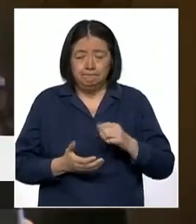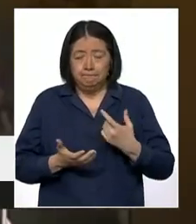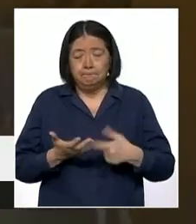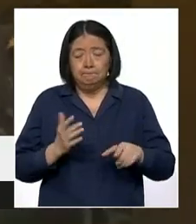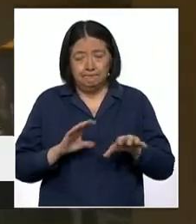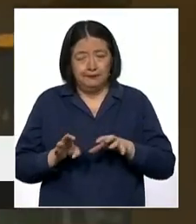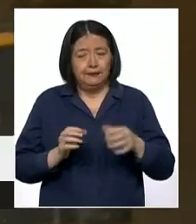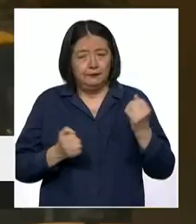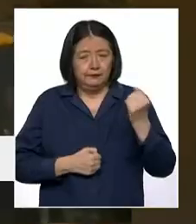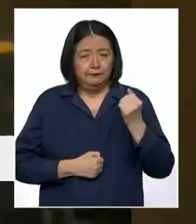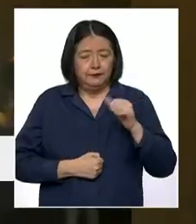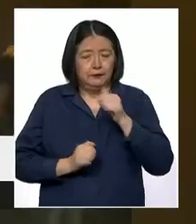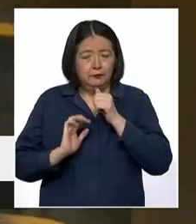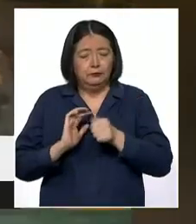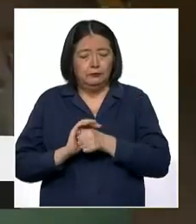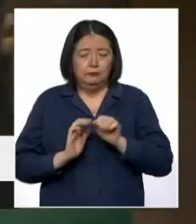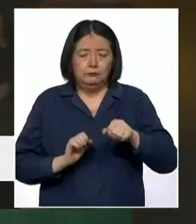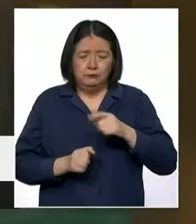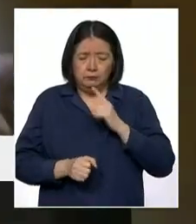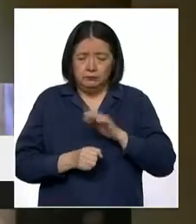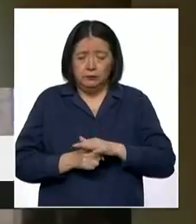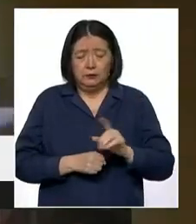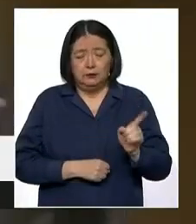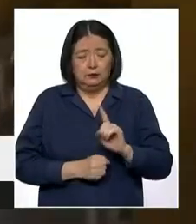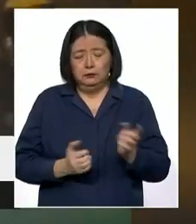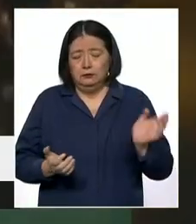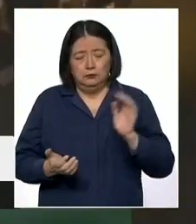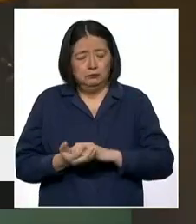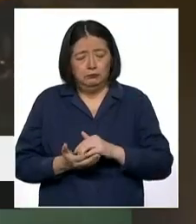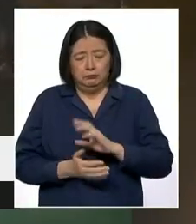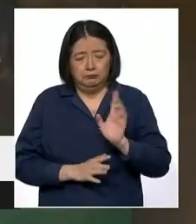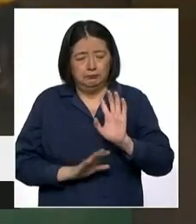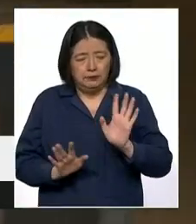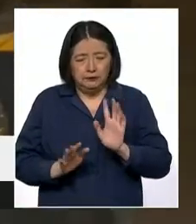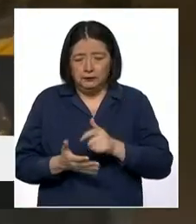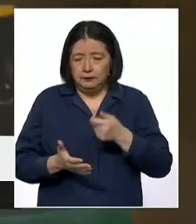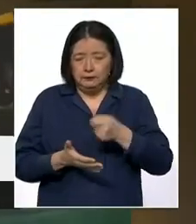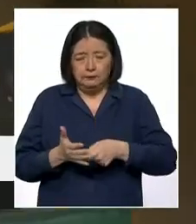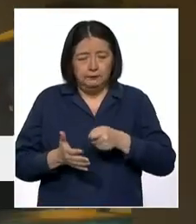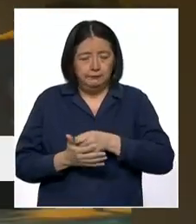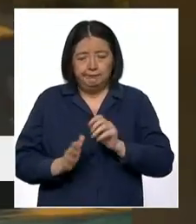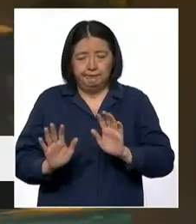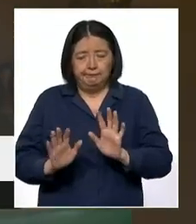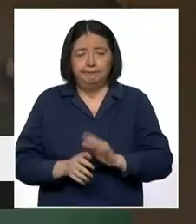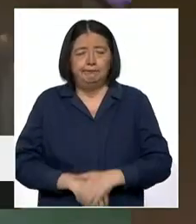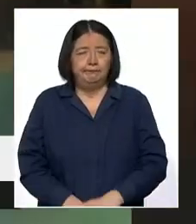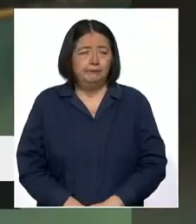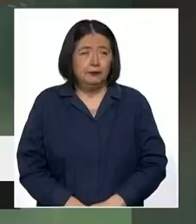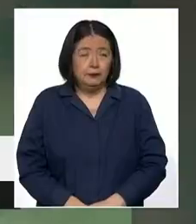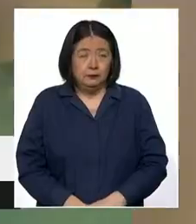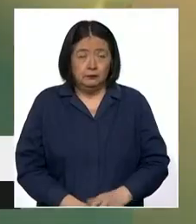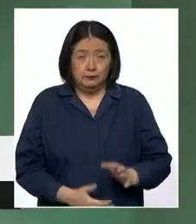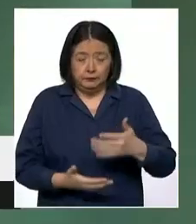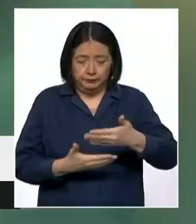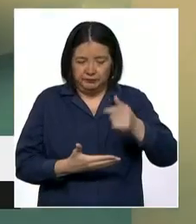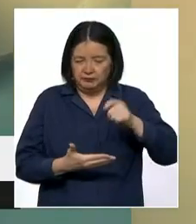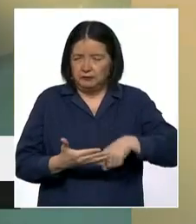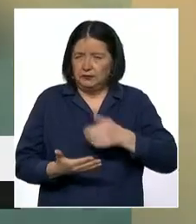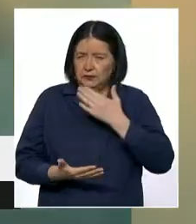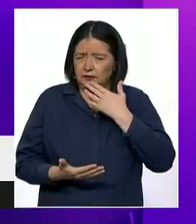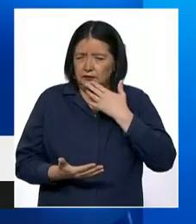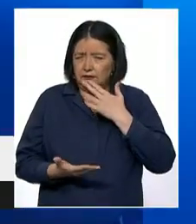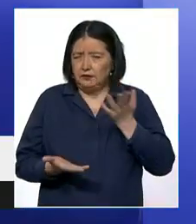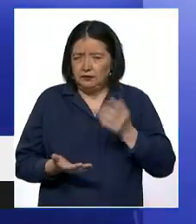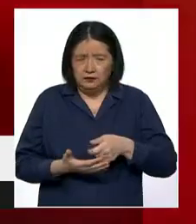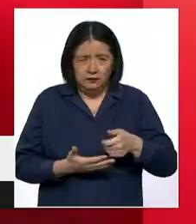realizado. Y bueno, en principio se está comprometiendo a no volver a ejercer esta actividad comercial. Ok, hay un contrato. ¿Quién es la